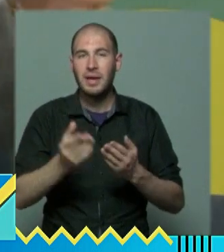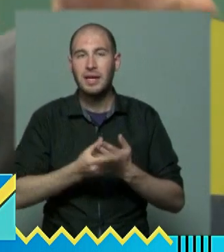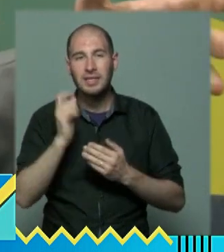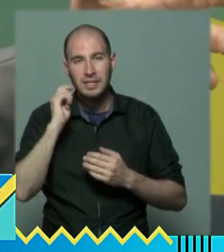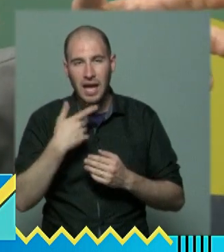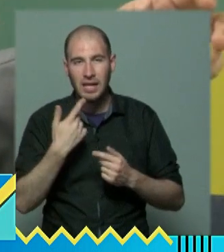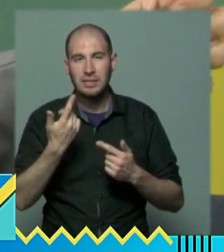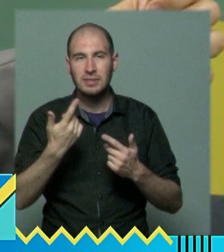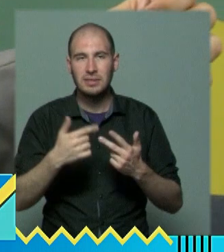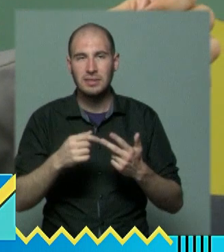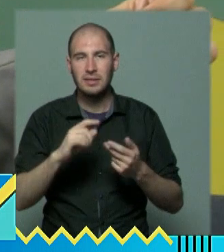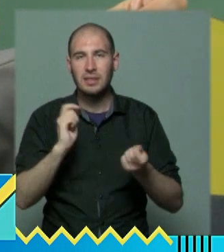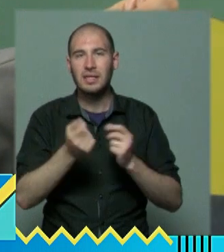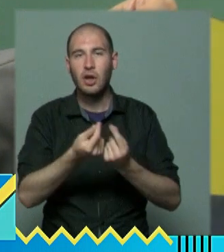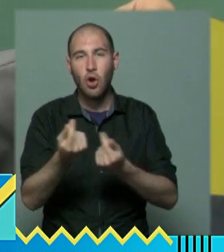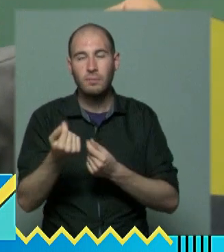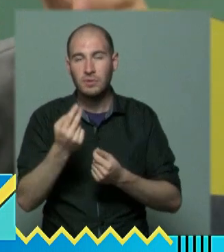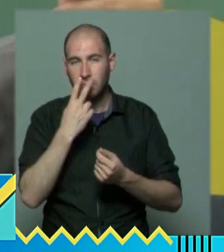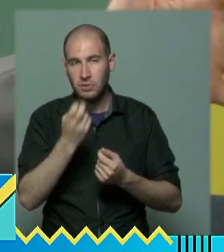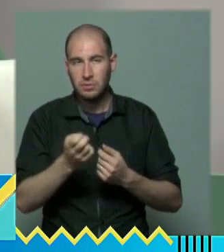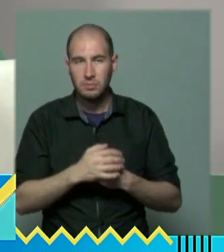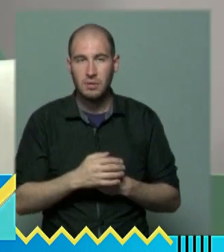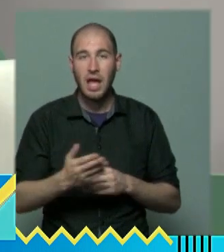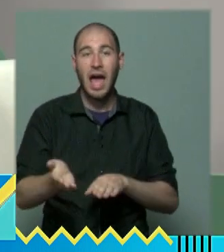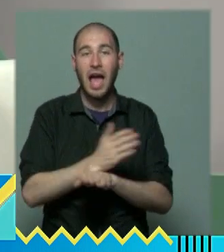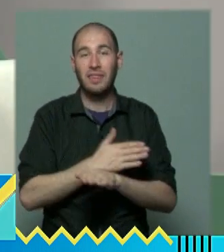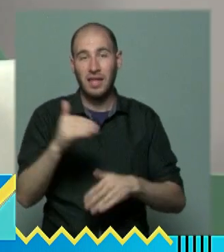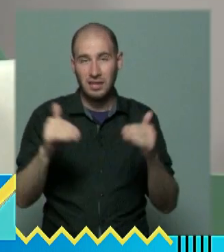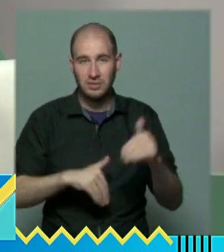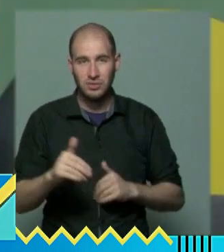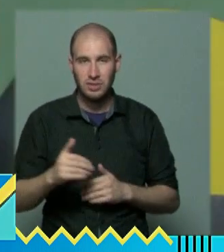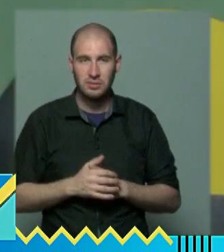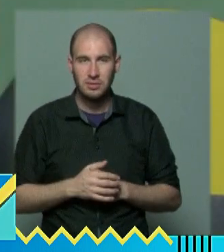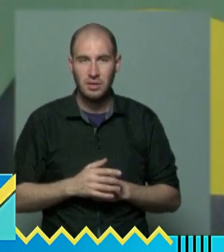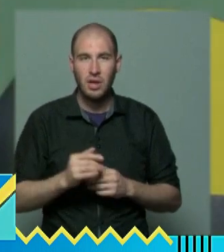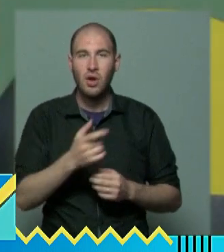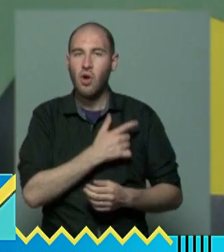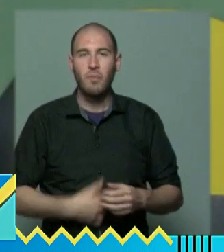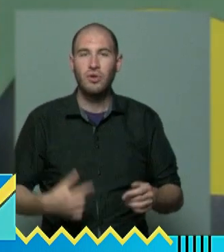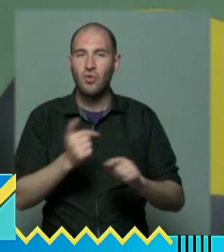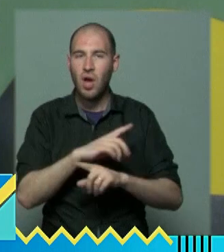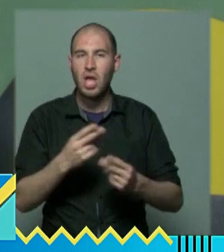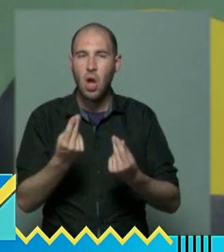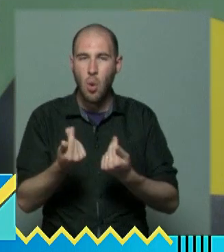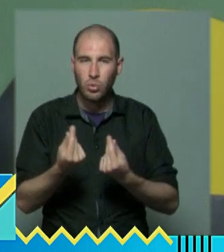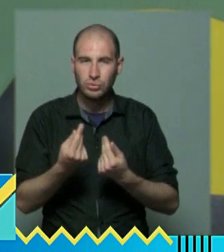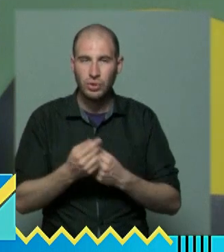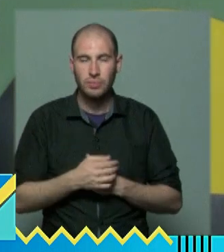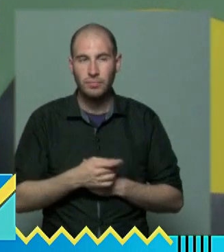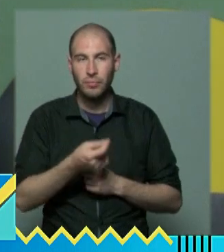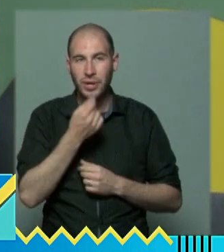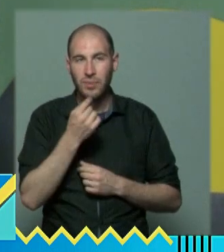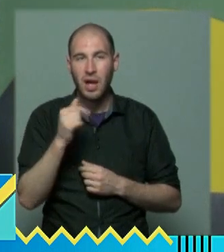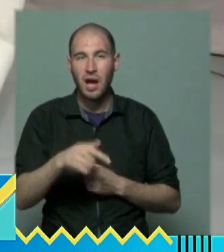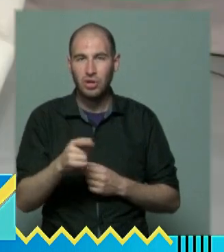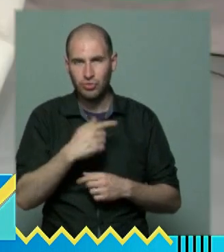o del consumo de energía, aumentó antes de las elecciones. No ha habido por parte del gobierno una utilización de decir ahora